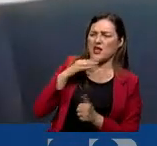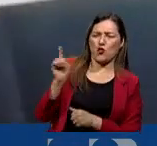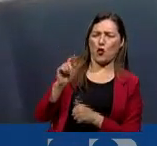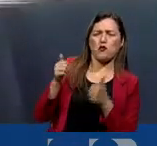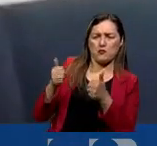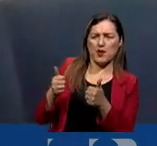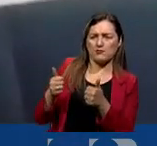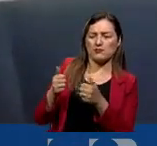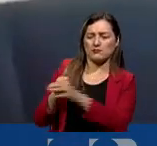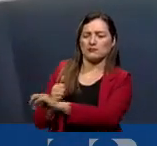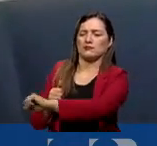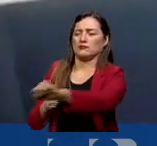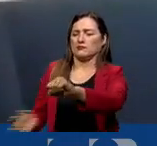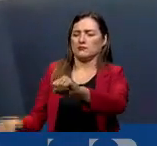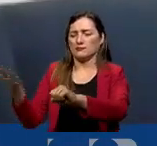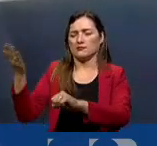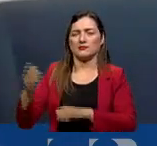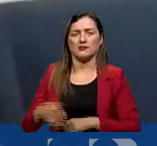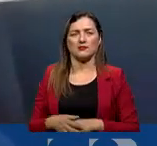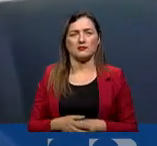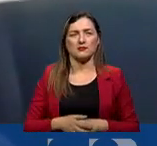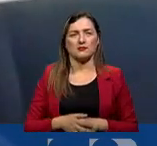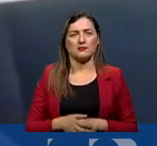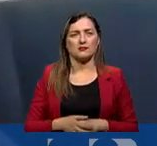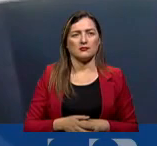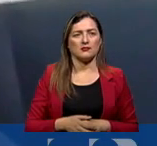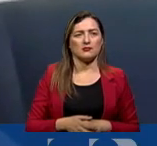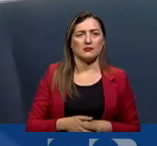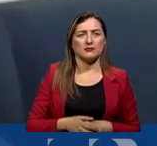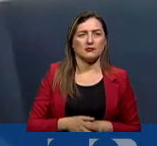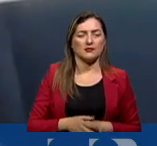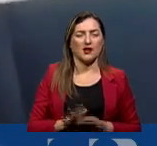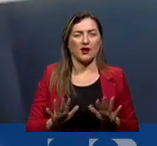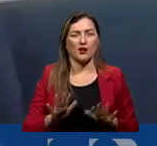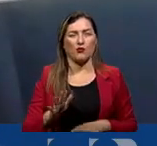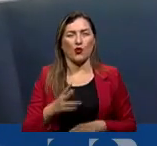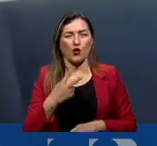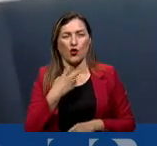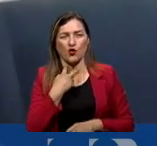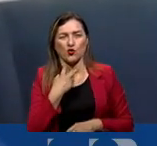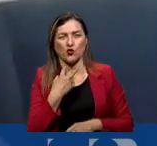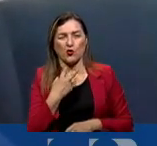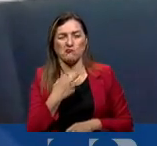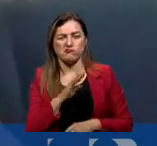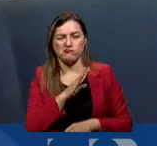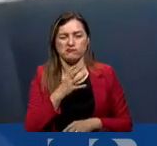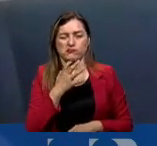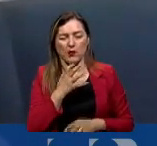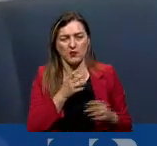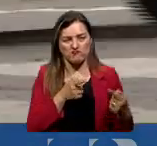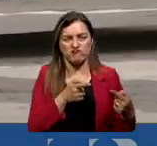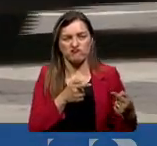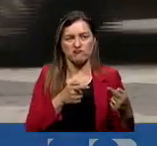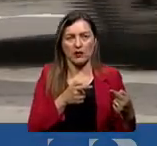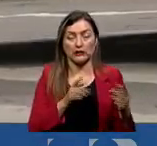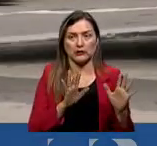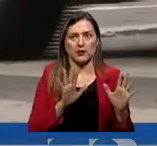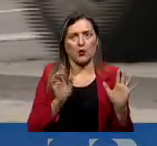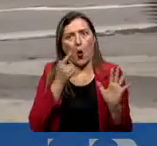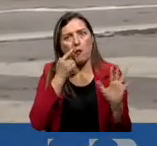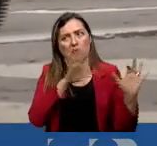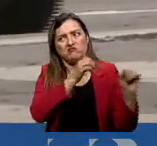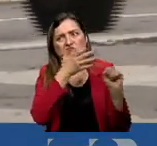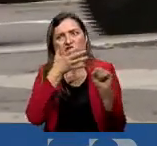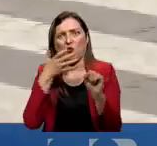así en shock porque la verdad es que yo creo que es muy reportado tal vez de una forma más fábrica tales hubiera pasado algo y